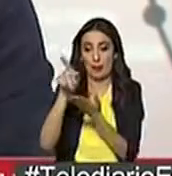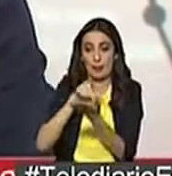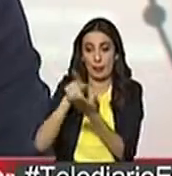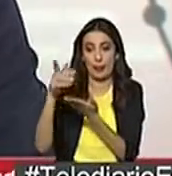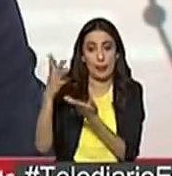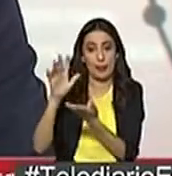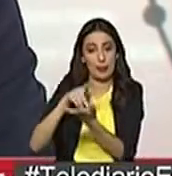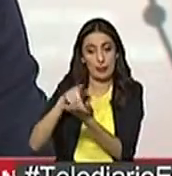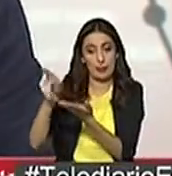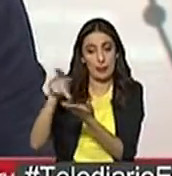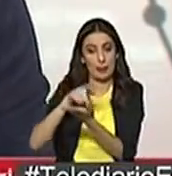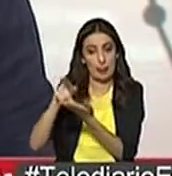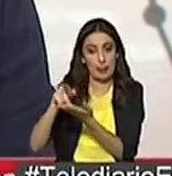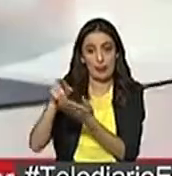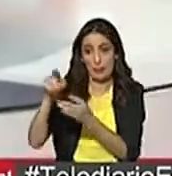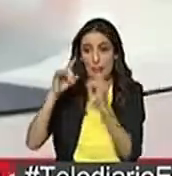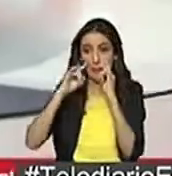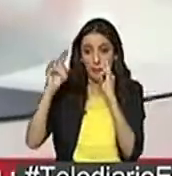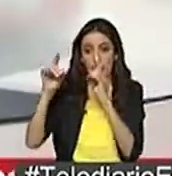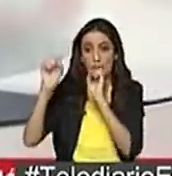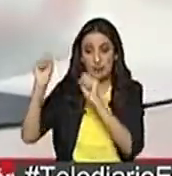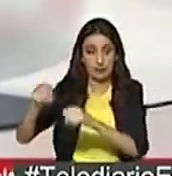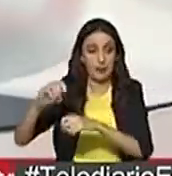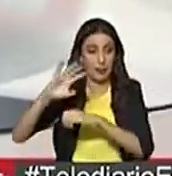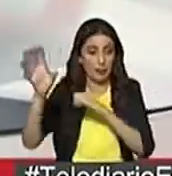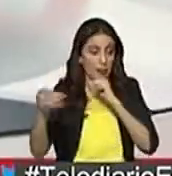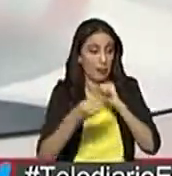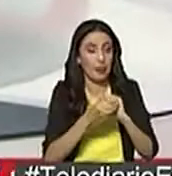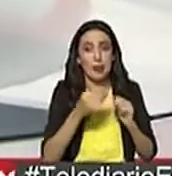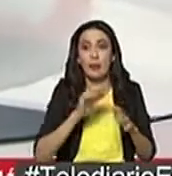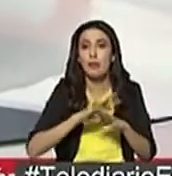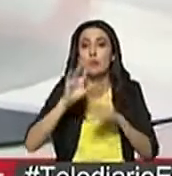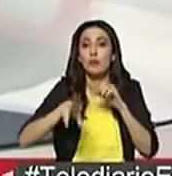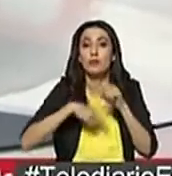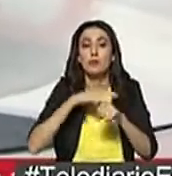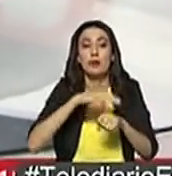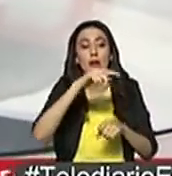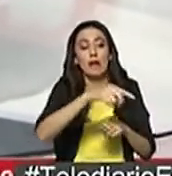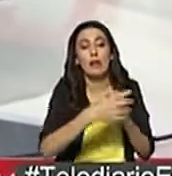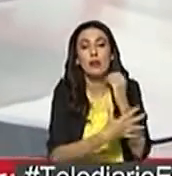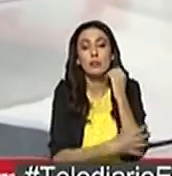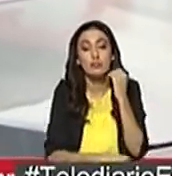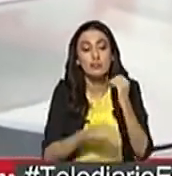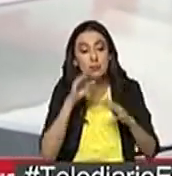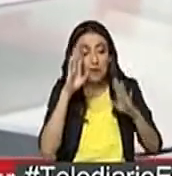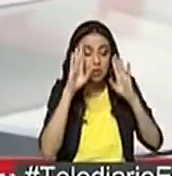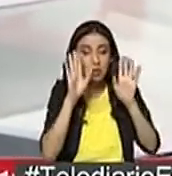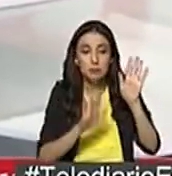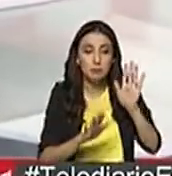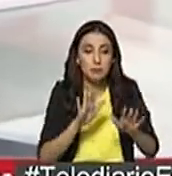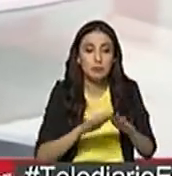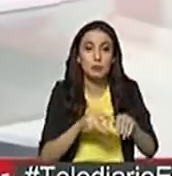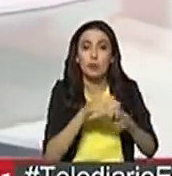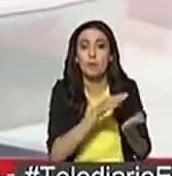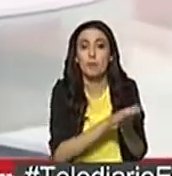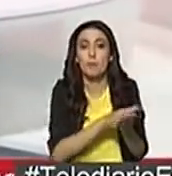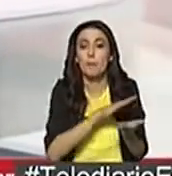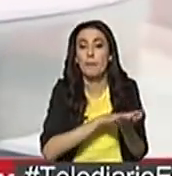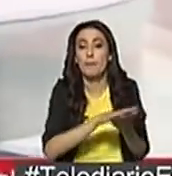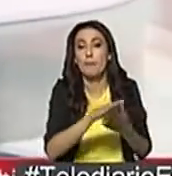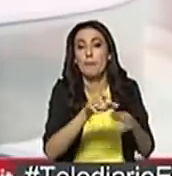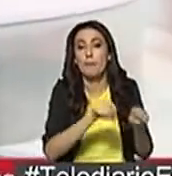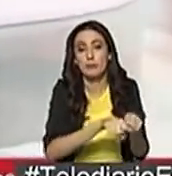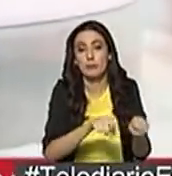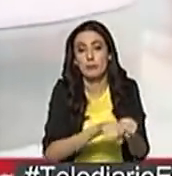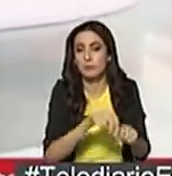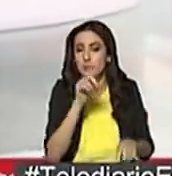y aquellos que tienen mayor capacidad de contribuir, entonces aplicarles principios progresivos para que contribuyan más. Eso planteaba la ley. Esto planteaba la propuesta